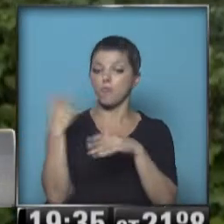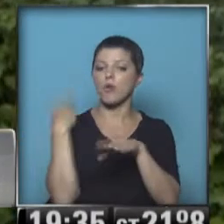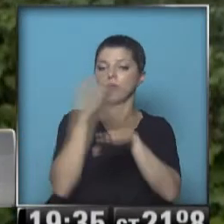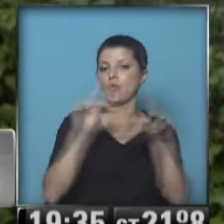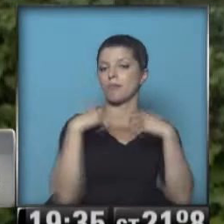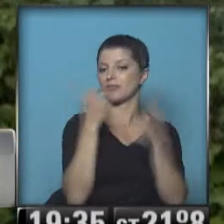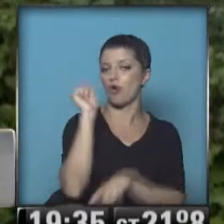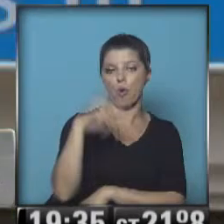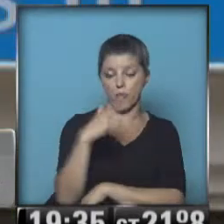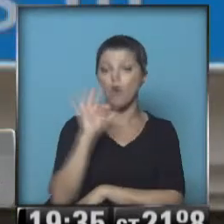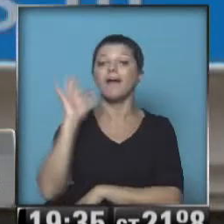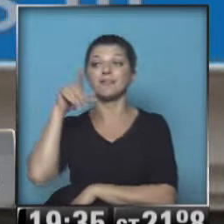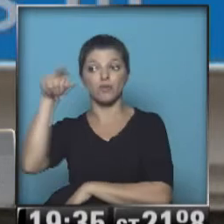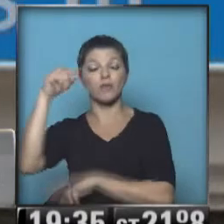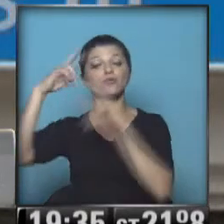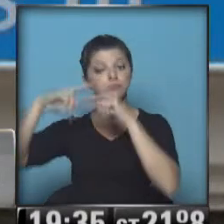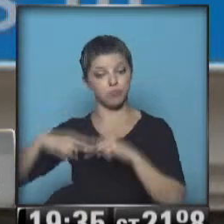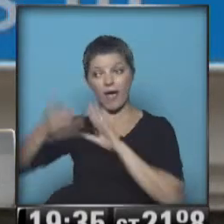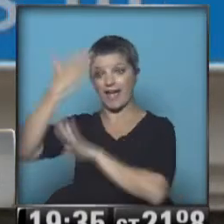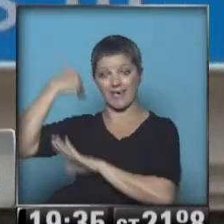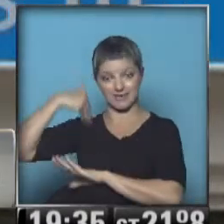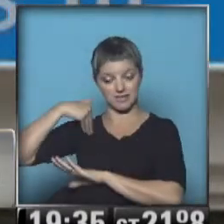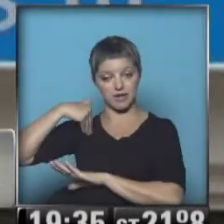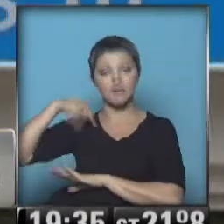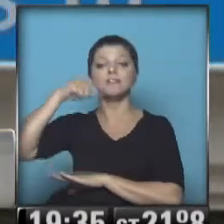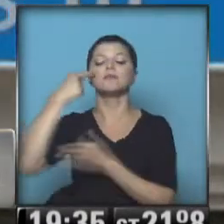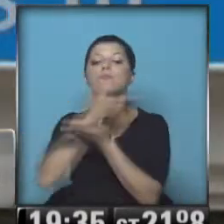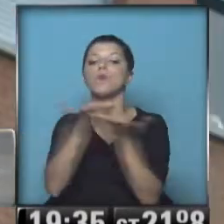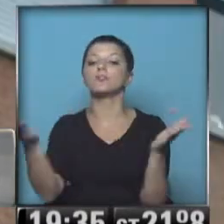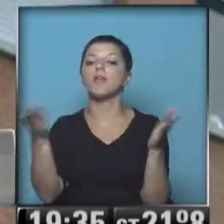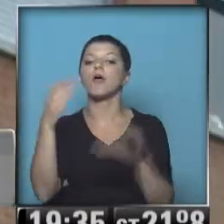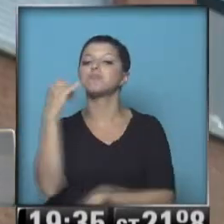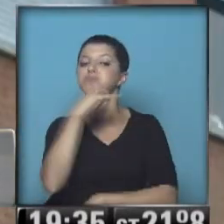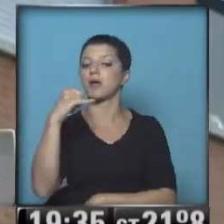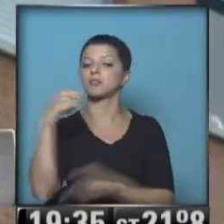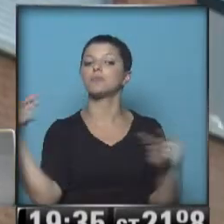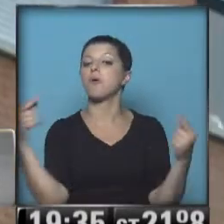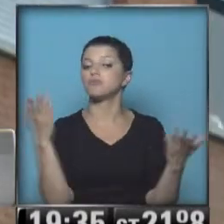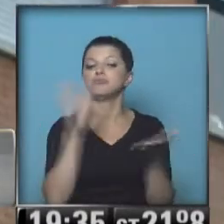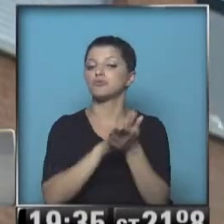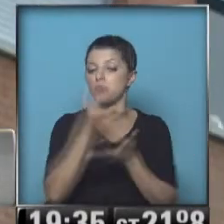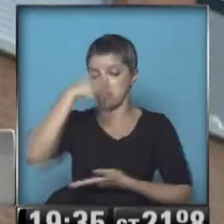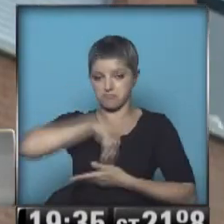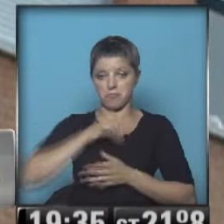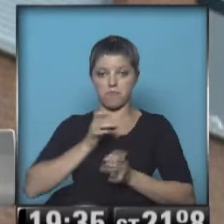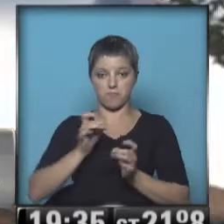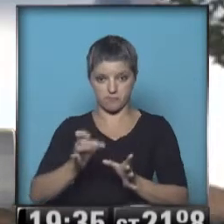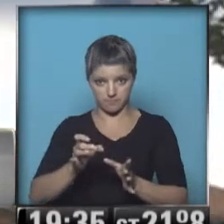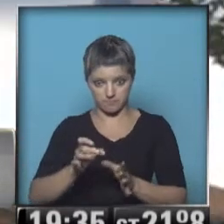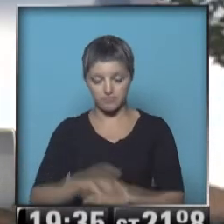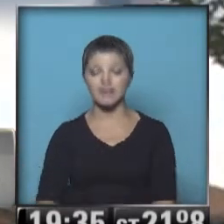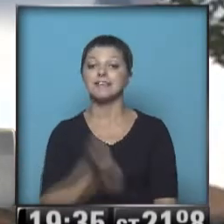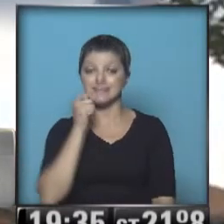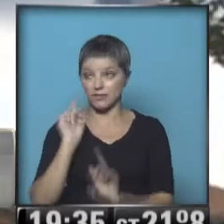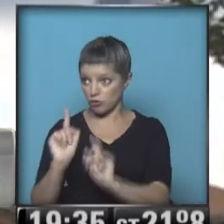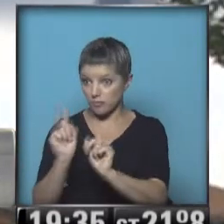en cuenta que los estudios realizados ayer arrojaron un resultado negativo con relación a la carga viral. Si se